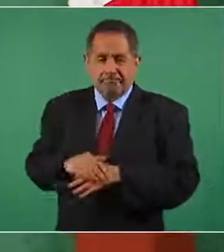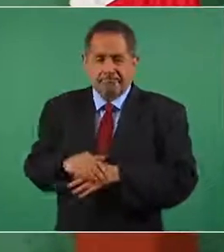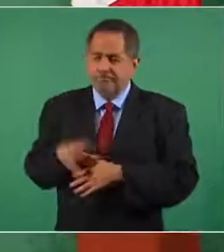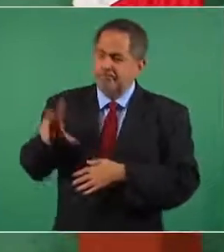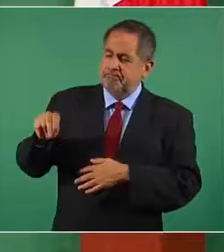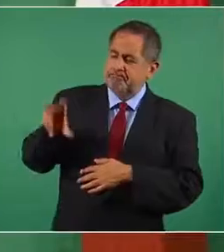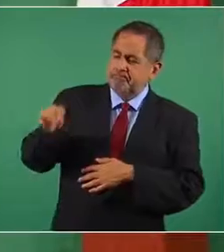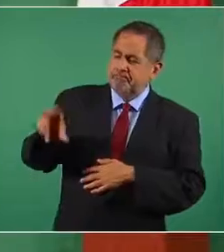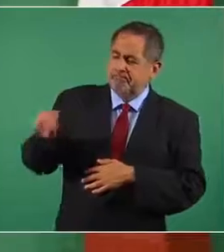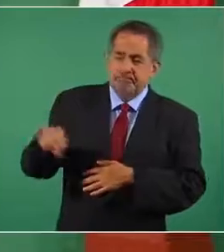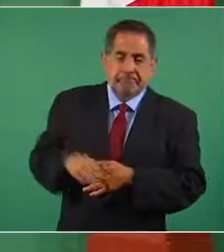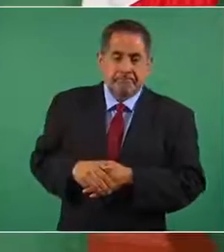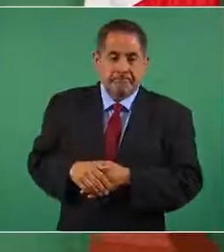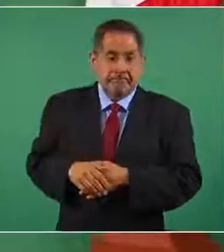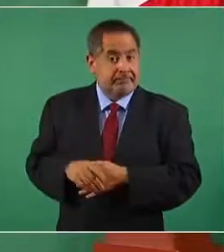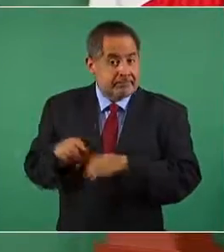y combatir la corrupción.